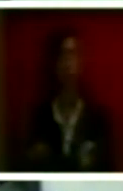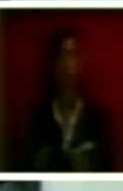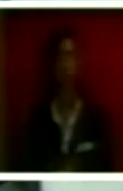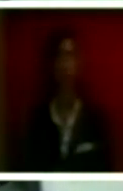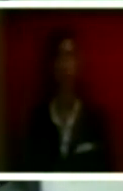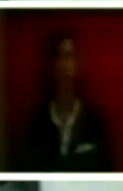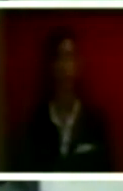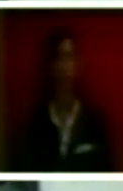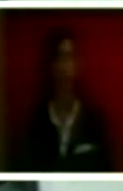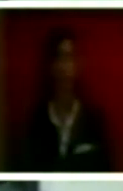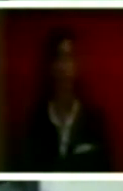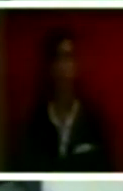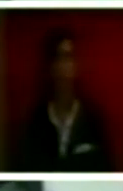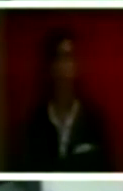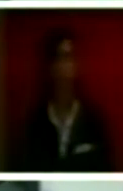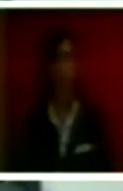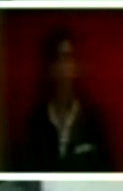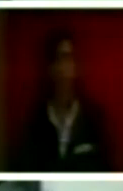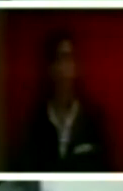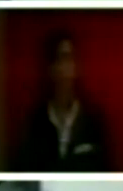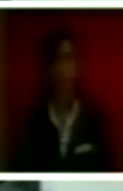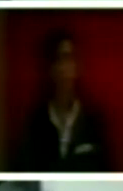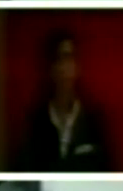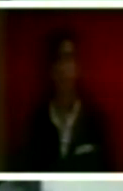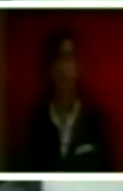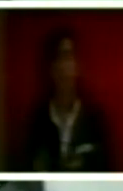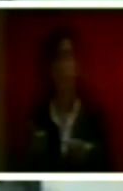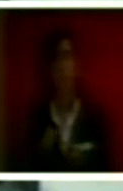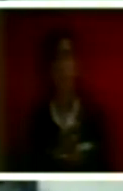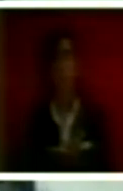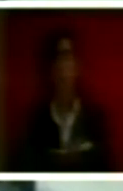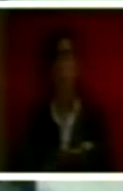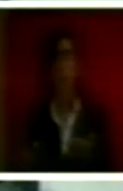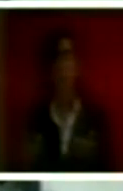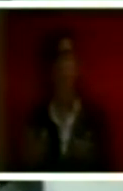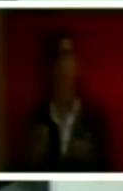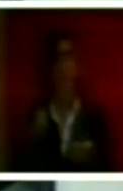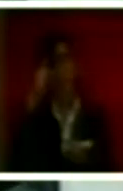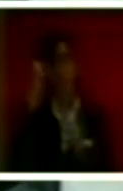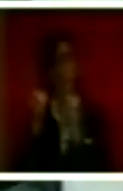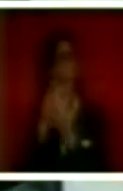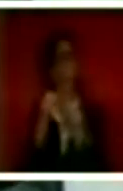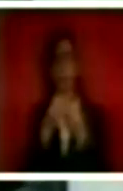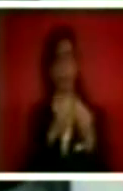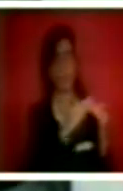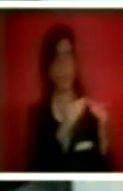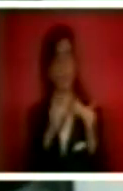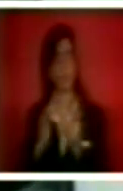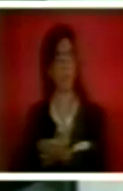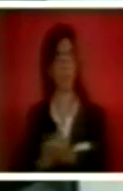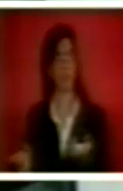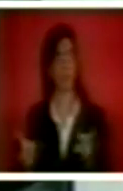edificada, así como las miles de viviendas creadas para dar cobijo a las familias que la